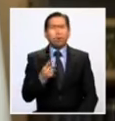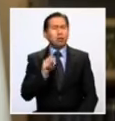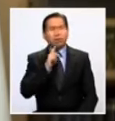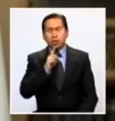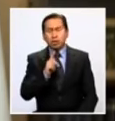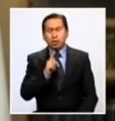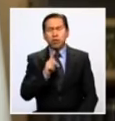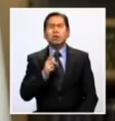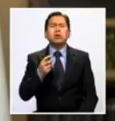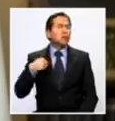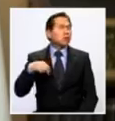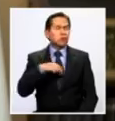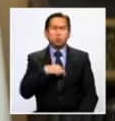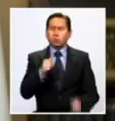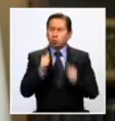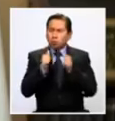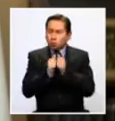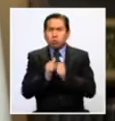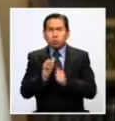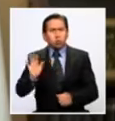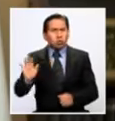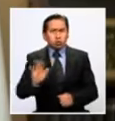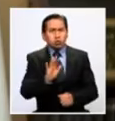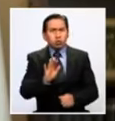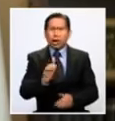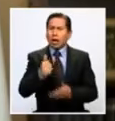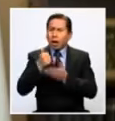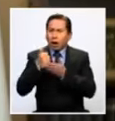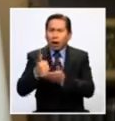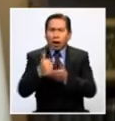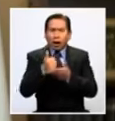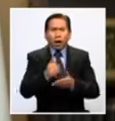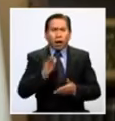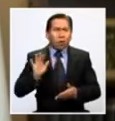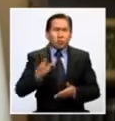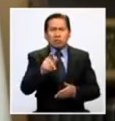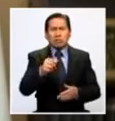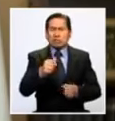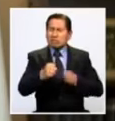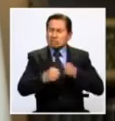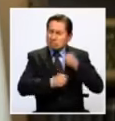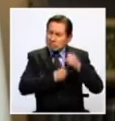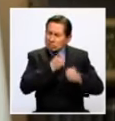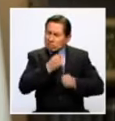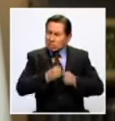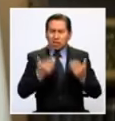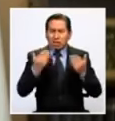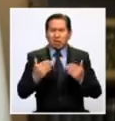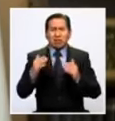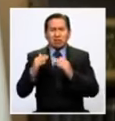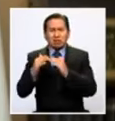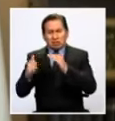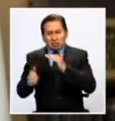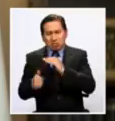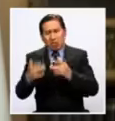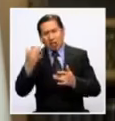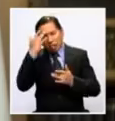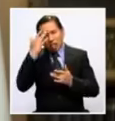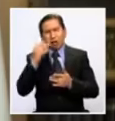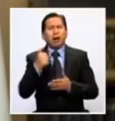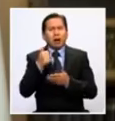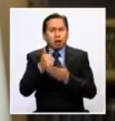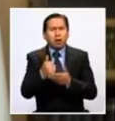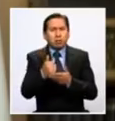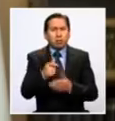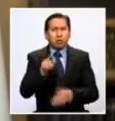Estamos y vamos a estar al lado de la gente y ayudando a las personas que sufren por la cuarentena y por la enfermedad.